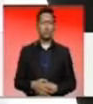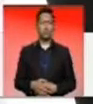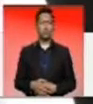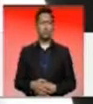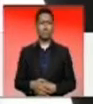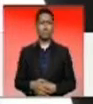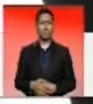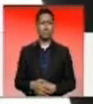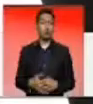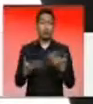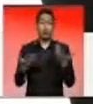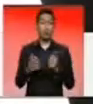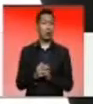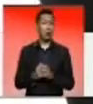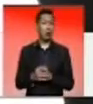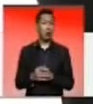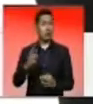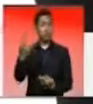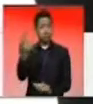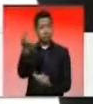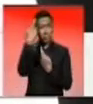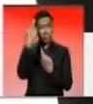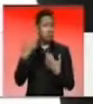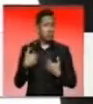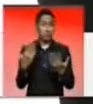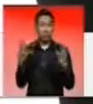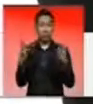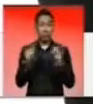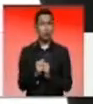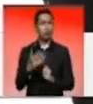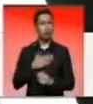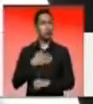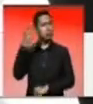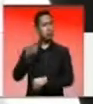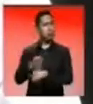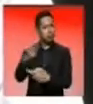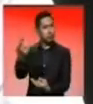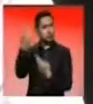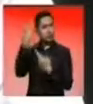Y si alguien no respeta mi mandato, le haré respetar mi mandato.